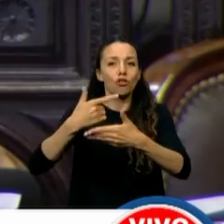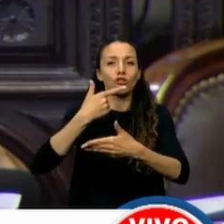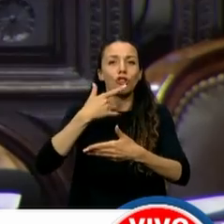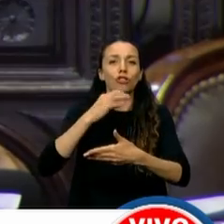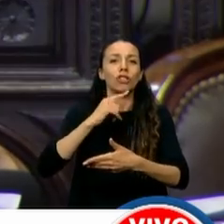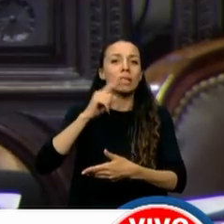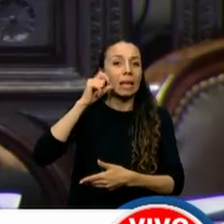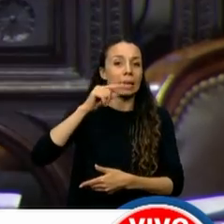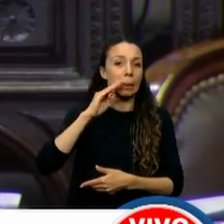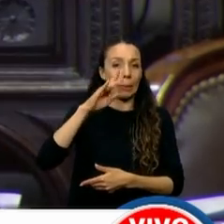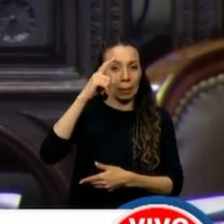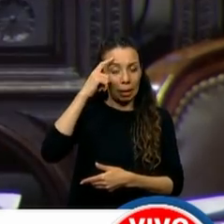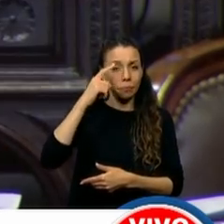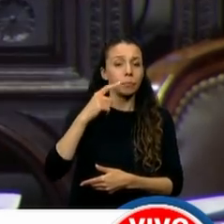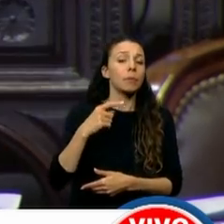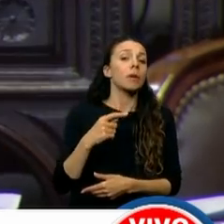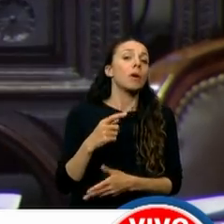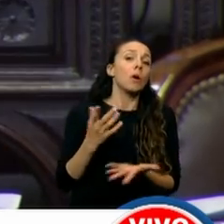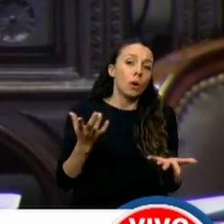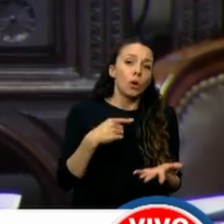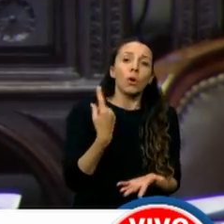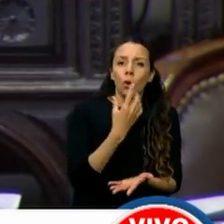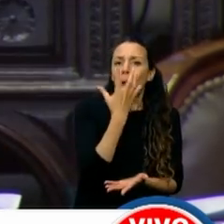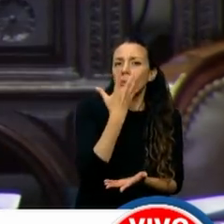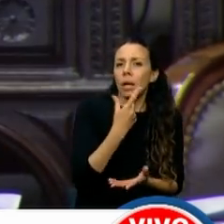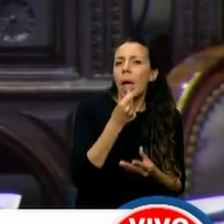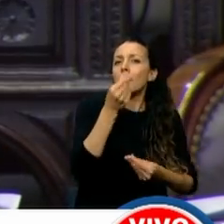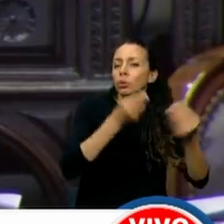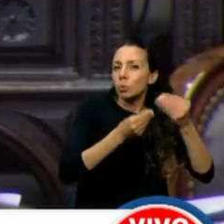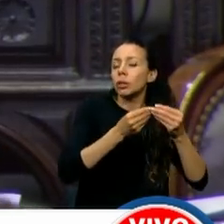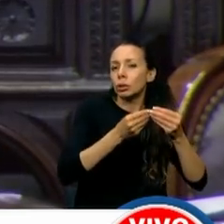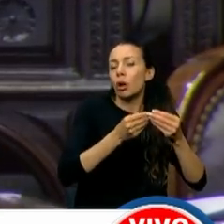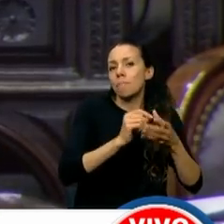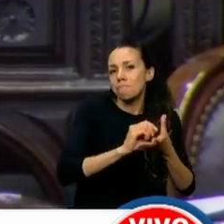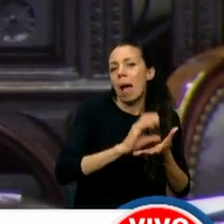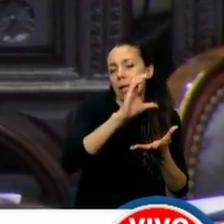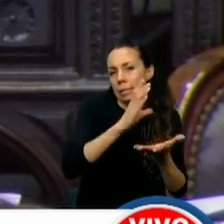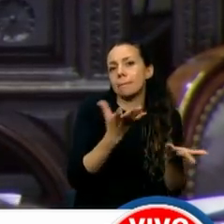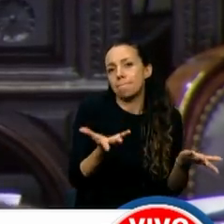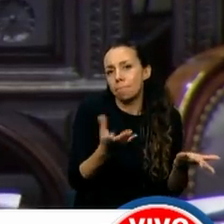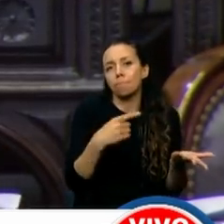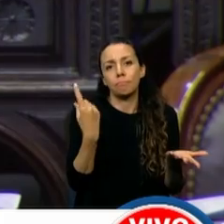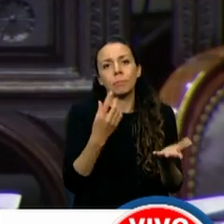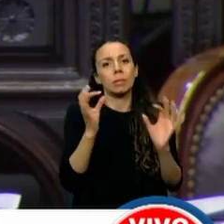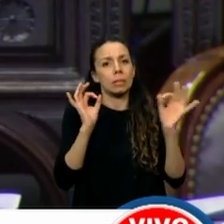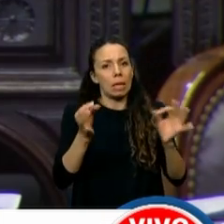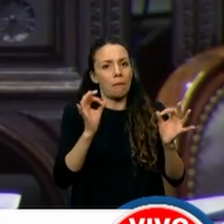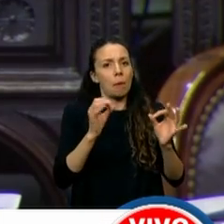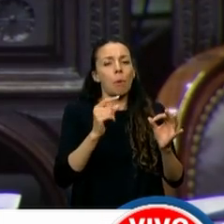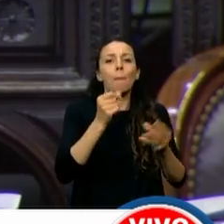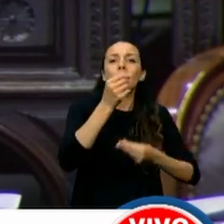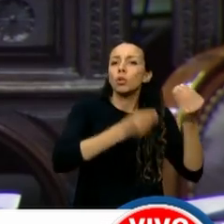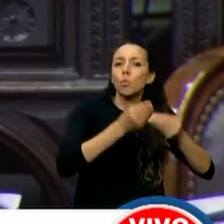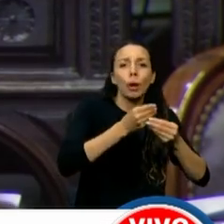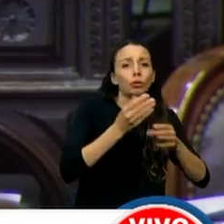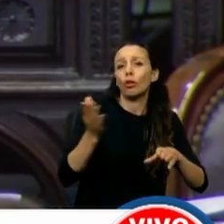más amplio pero los presupuestos de todas las áreas se encuentran condicionados como ya se ha dicho anteriormente por la deuda si era el que